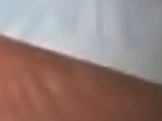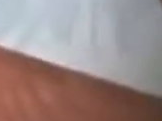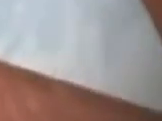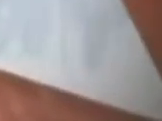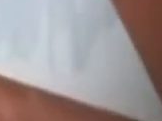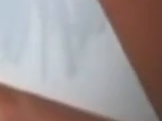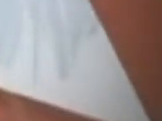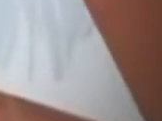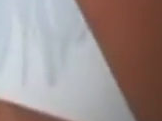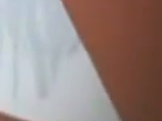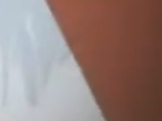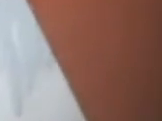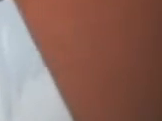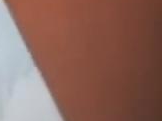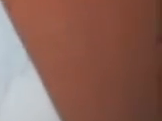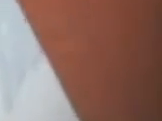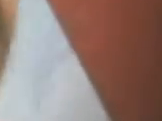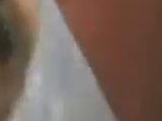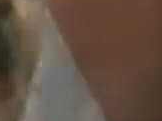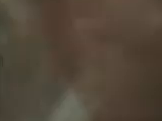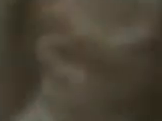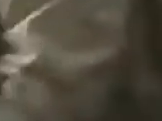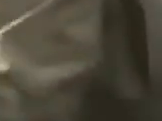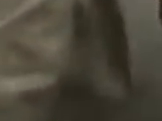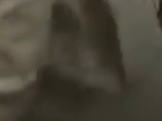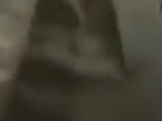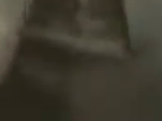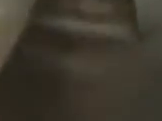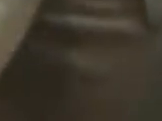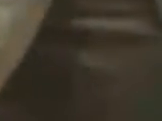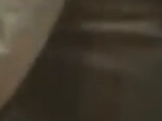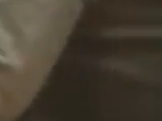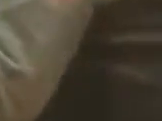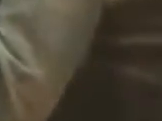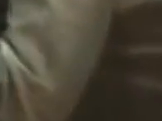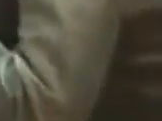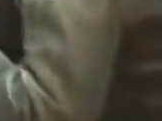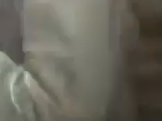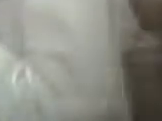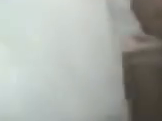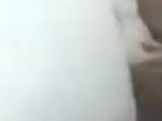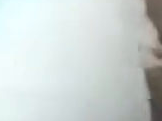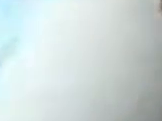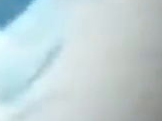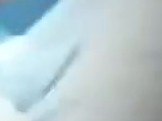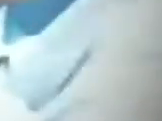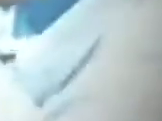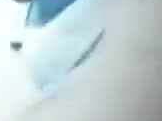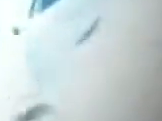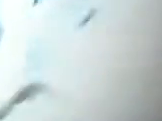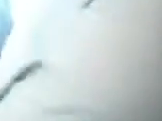ustedes no saben cómo se lo agradecemos del corazón gracias por su valentía y su